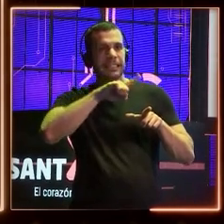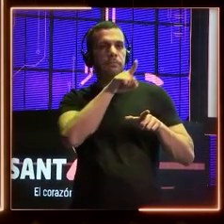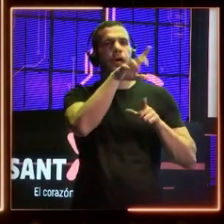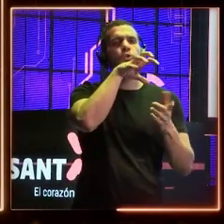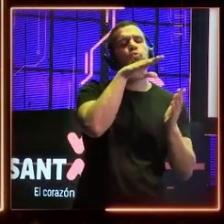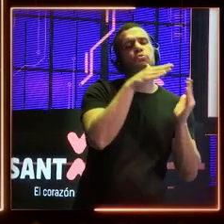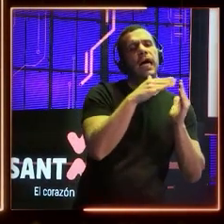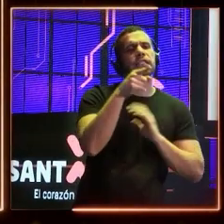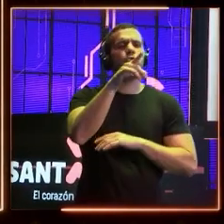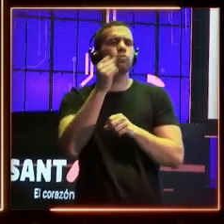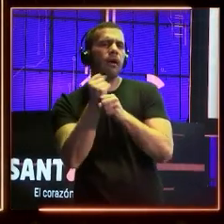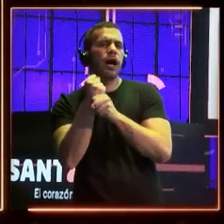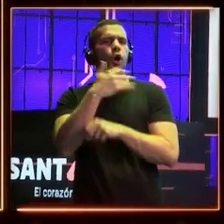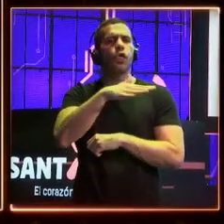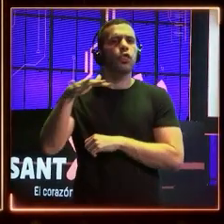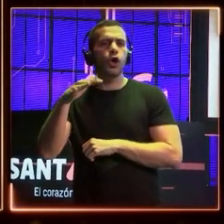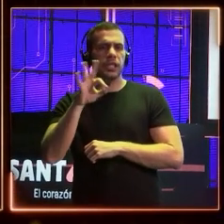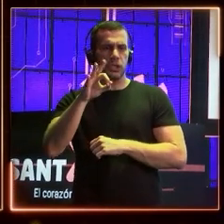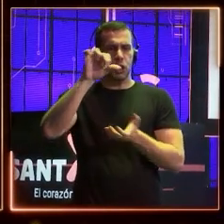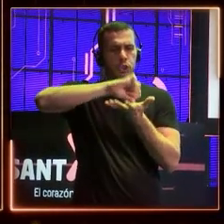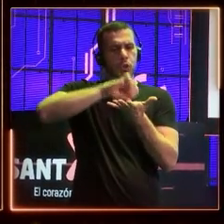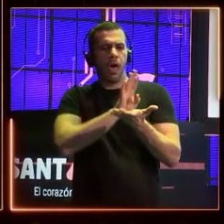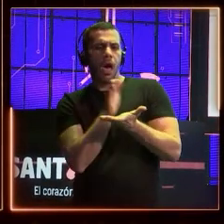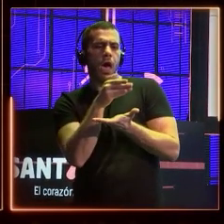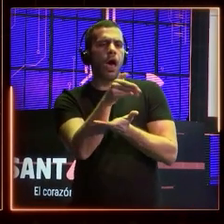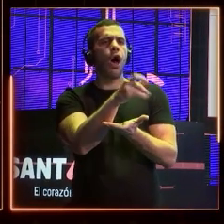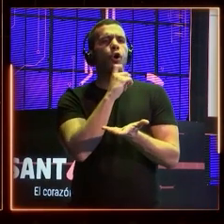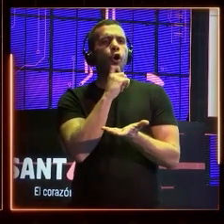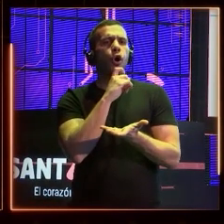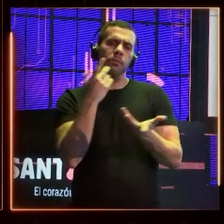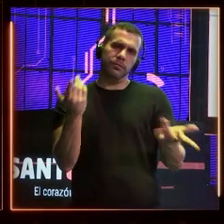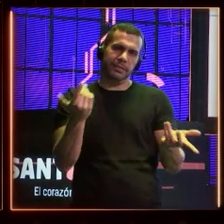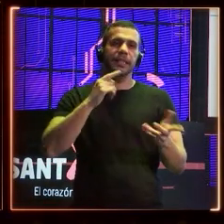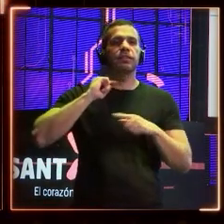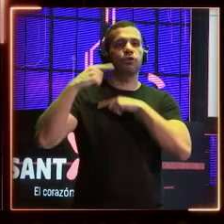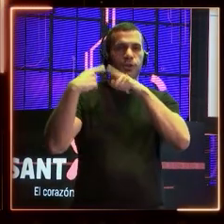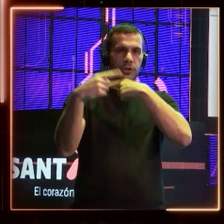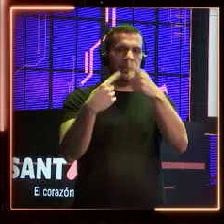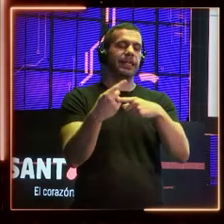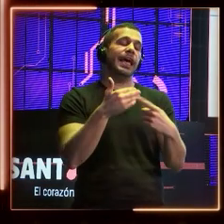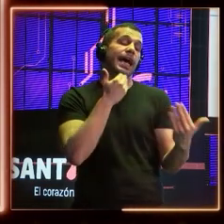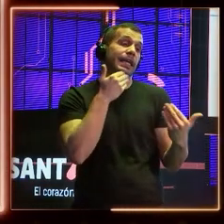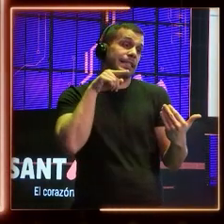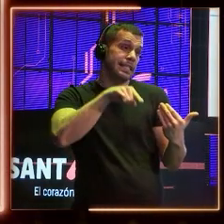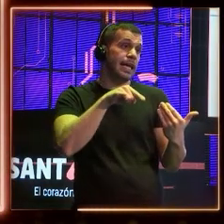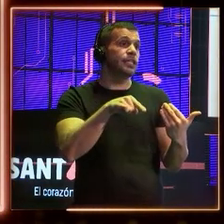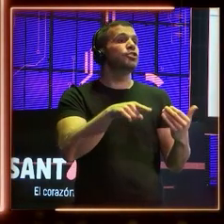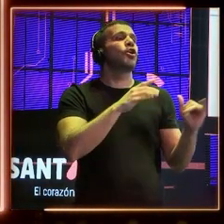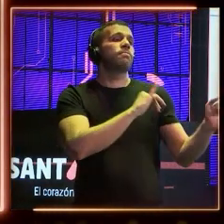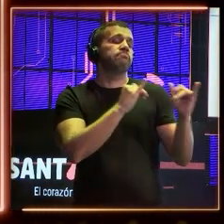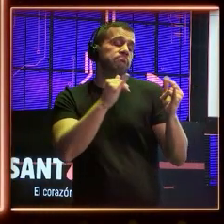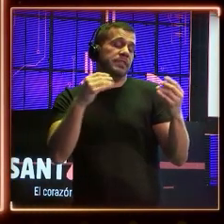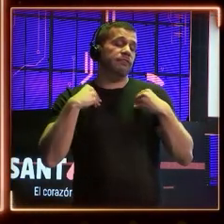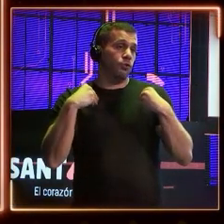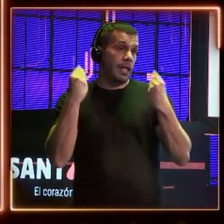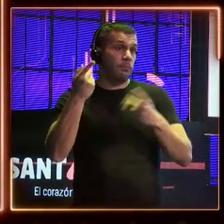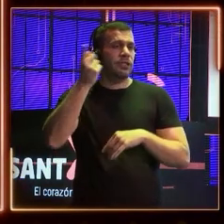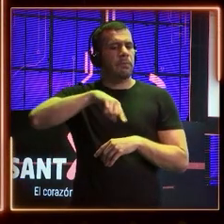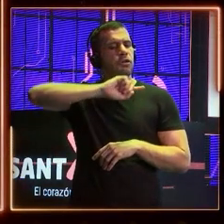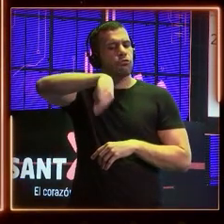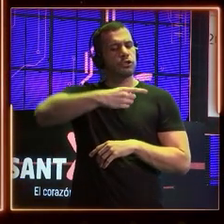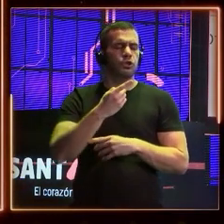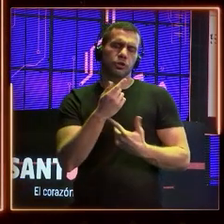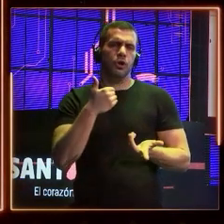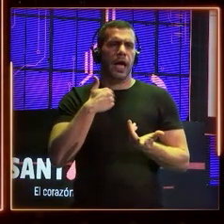dentro de la ciudad y de tener ese tipo de capacidades que luego estamos disfrutando todos los días en cierta forma hemos sido Pioneros de la Inteligencia